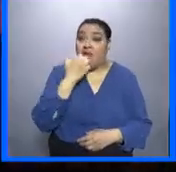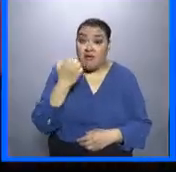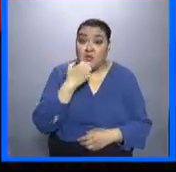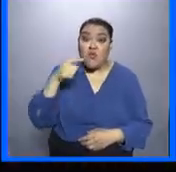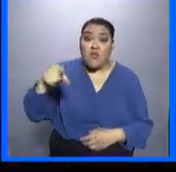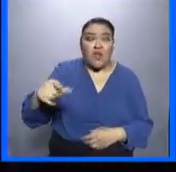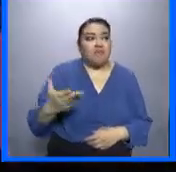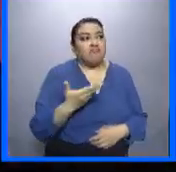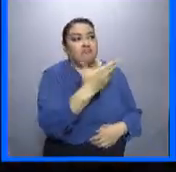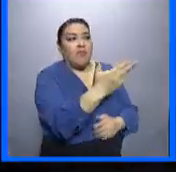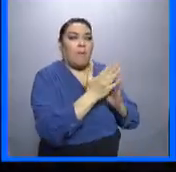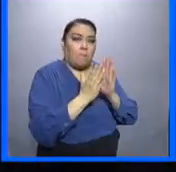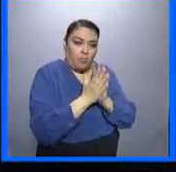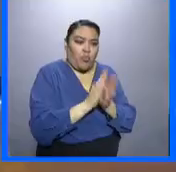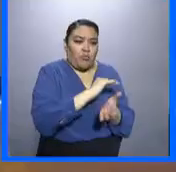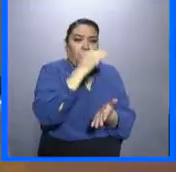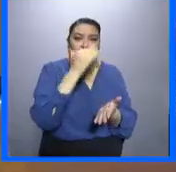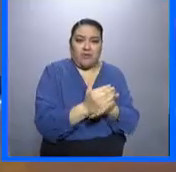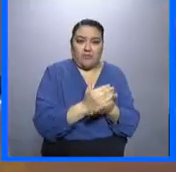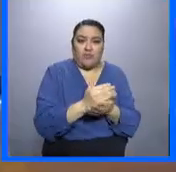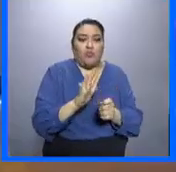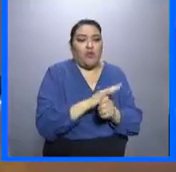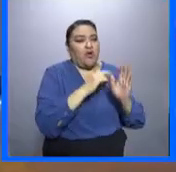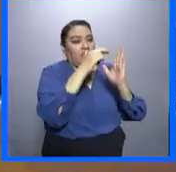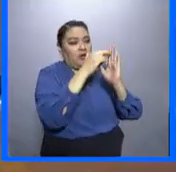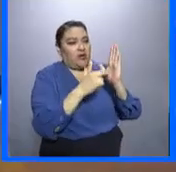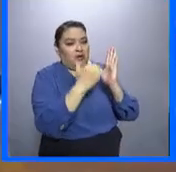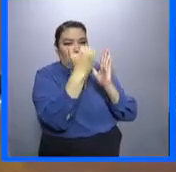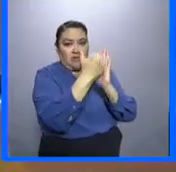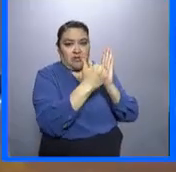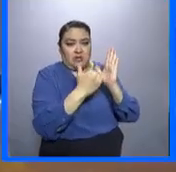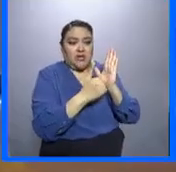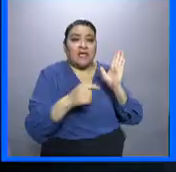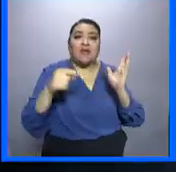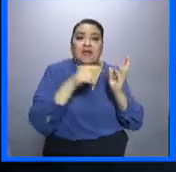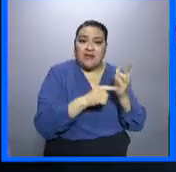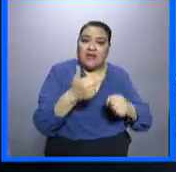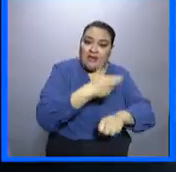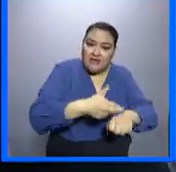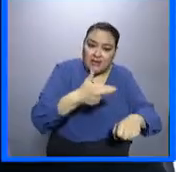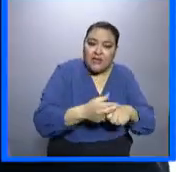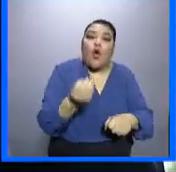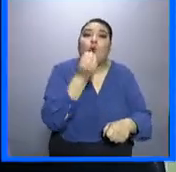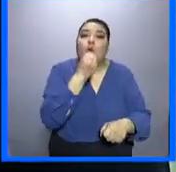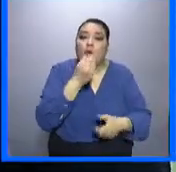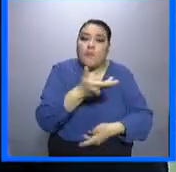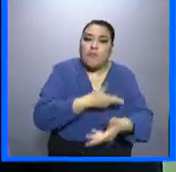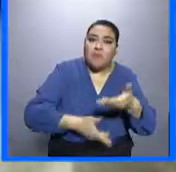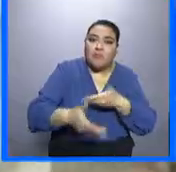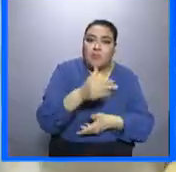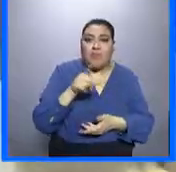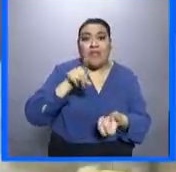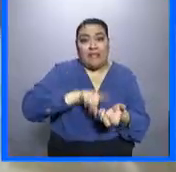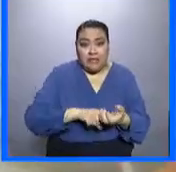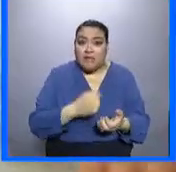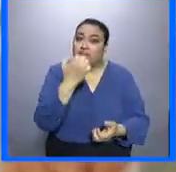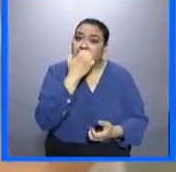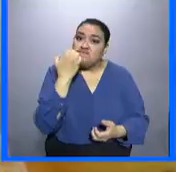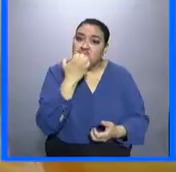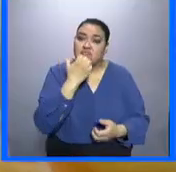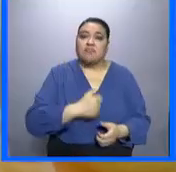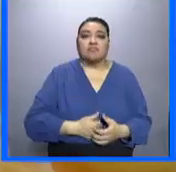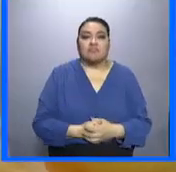soliciten suspensiones provisionales contra lineamientos que regulan la preparación y expendio de alimentos en instituciones